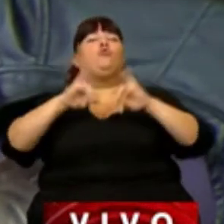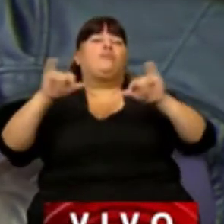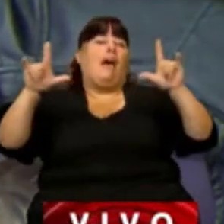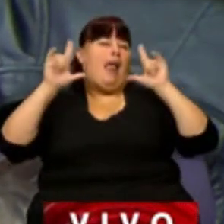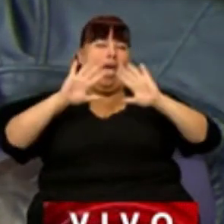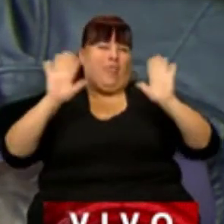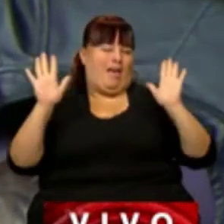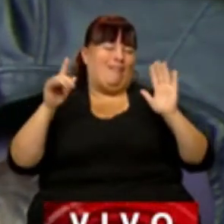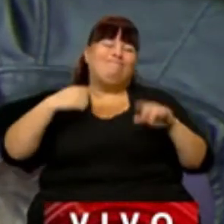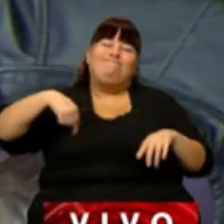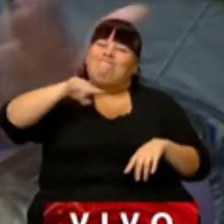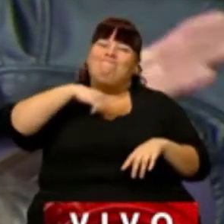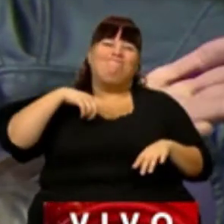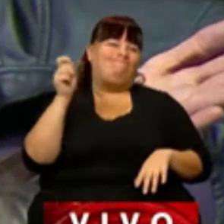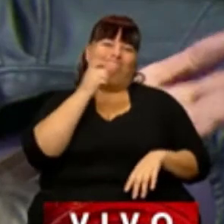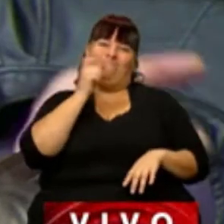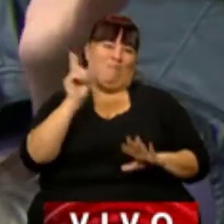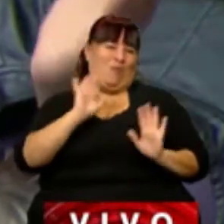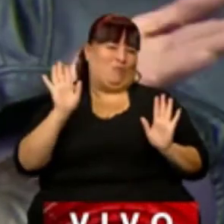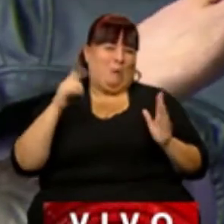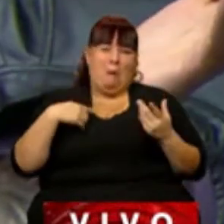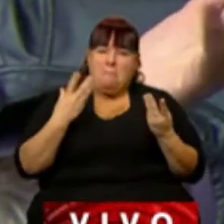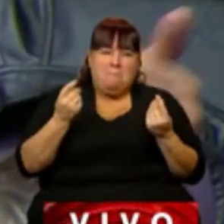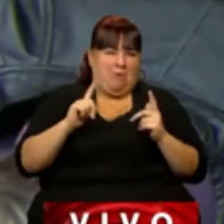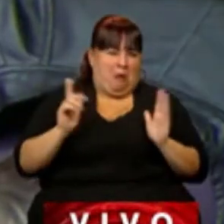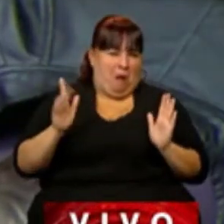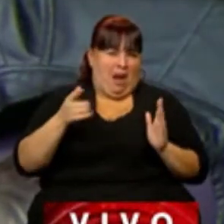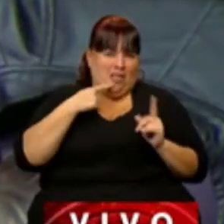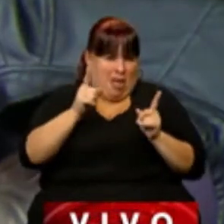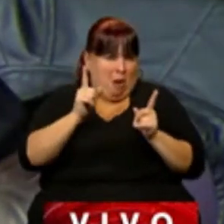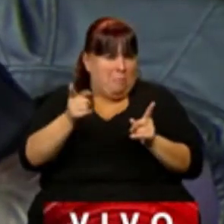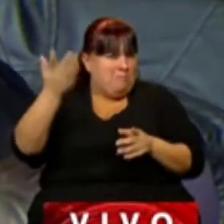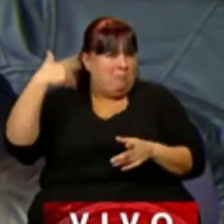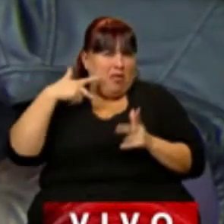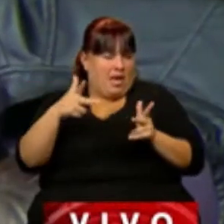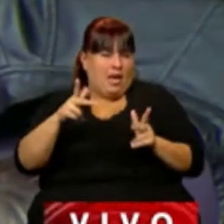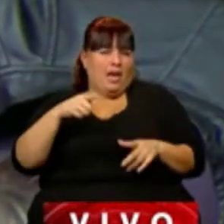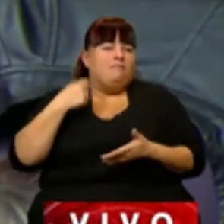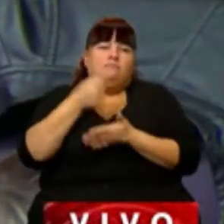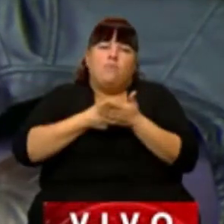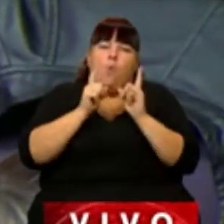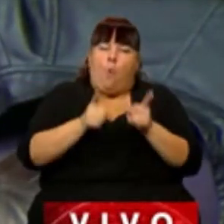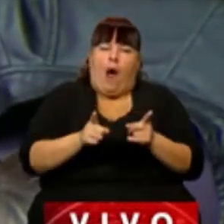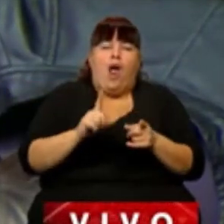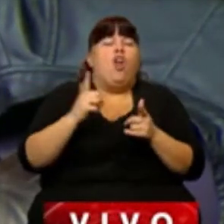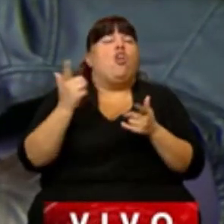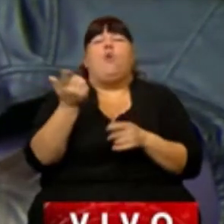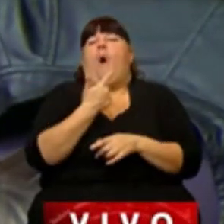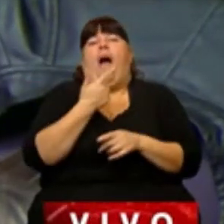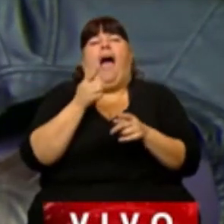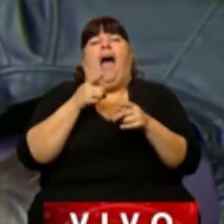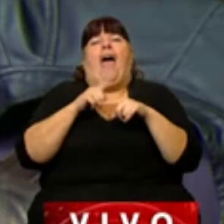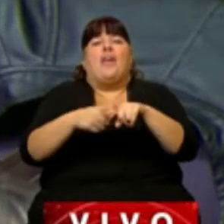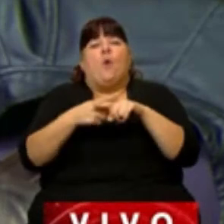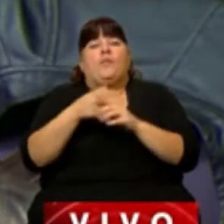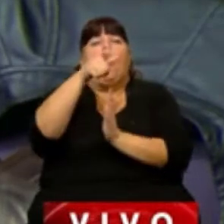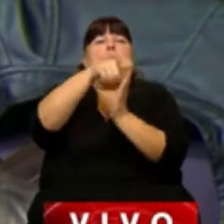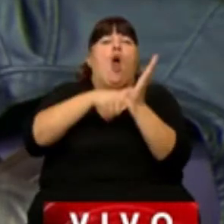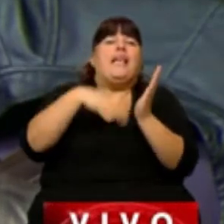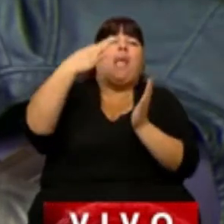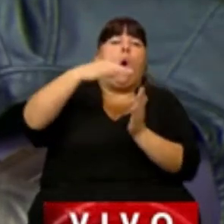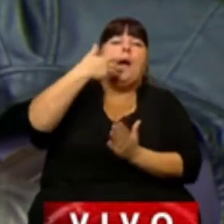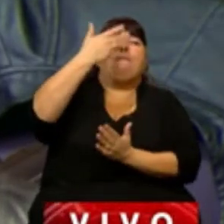a nosotros eso no nos va a correr por lo que dije antes. No se puede discutir boleta